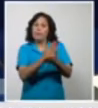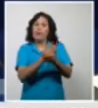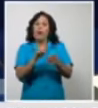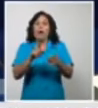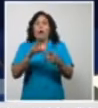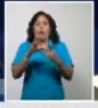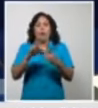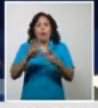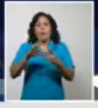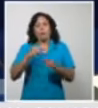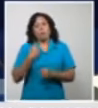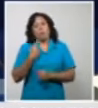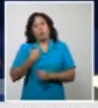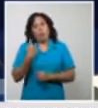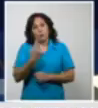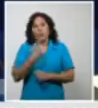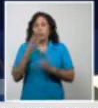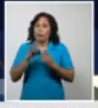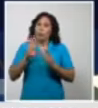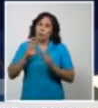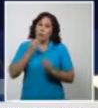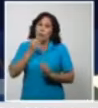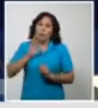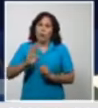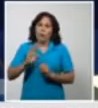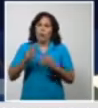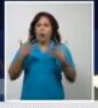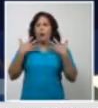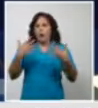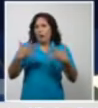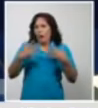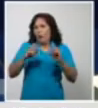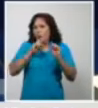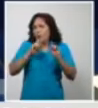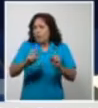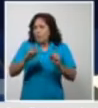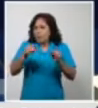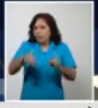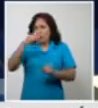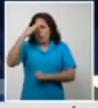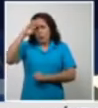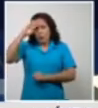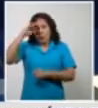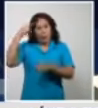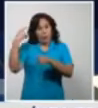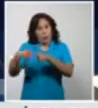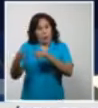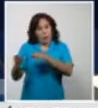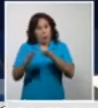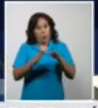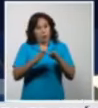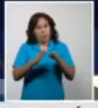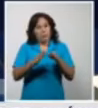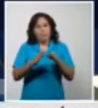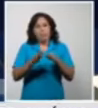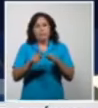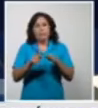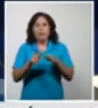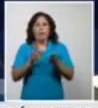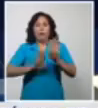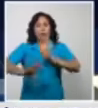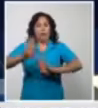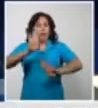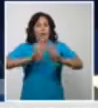tendríamos suerte. Y lo otro que también hemos hablado es la famosa inmunidad de